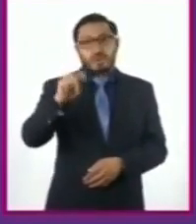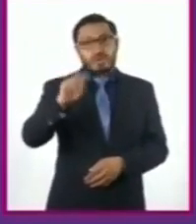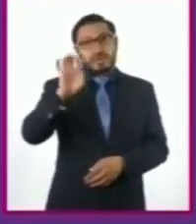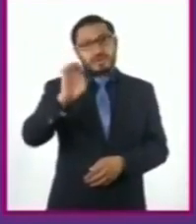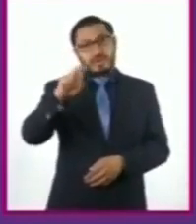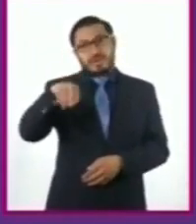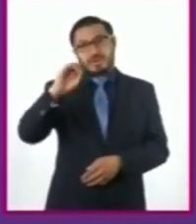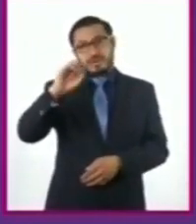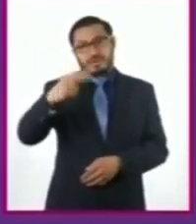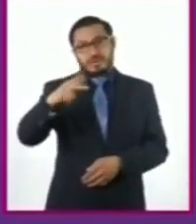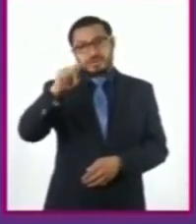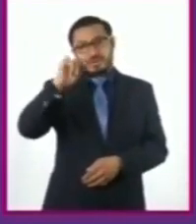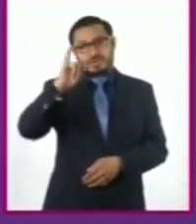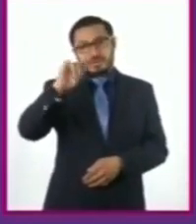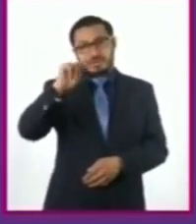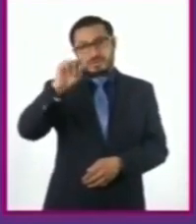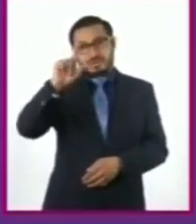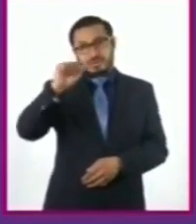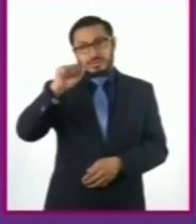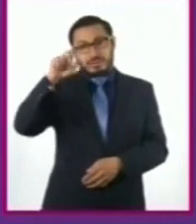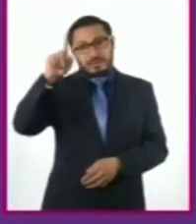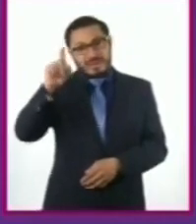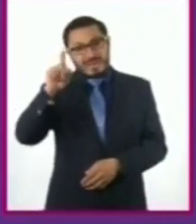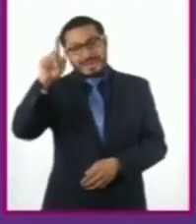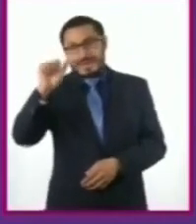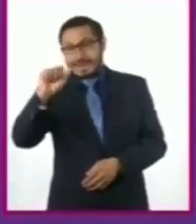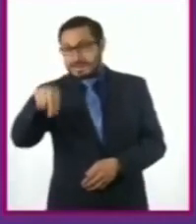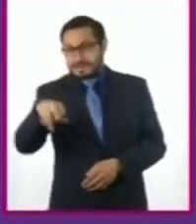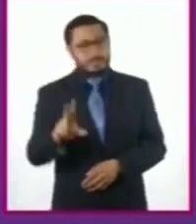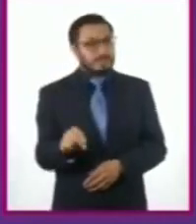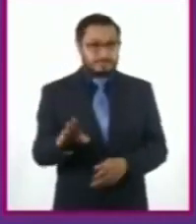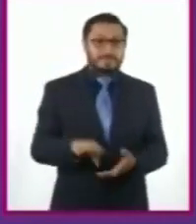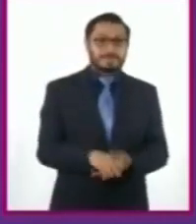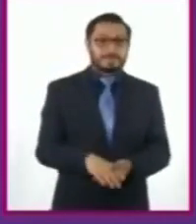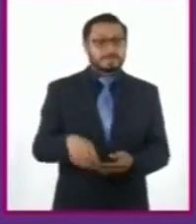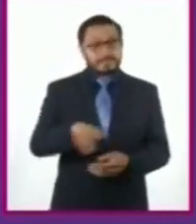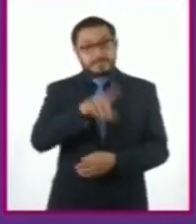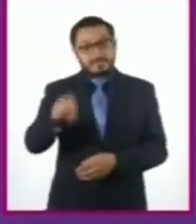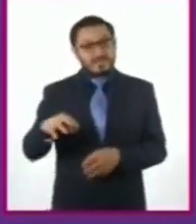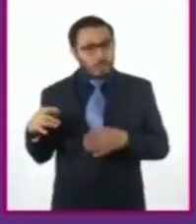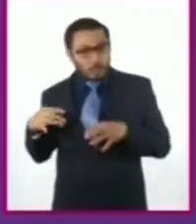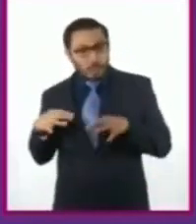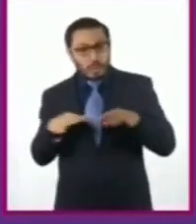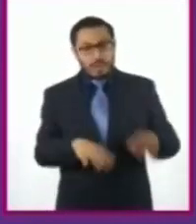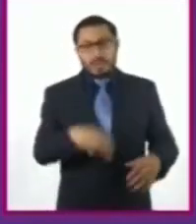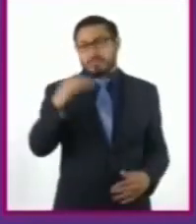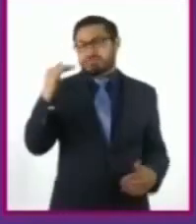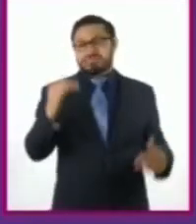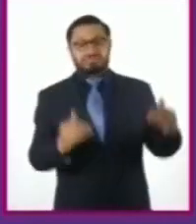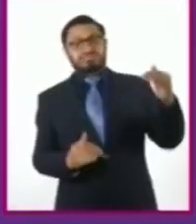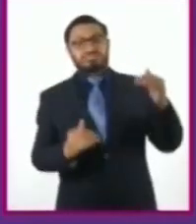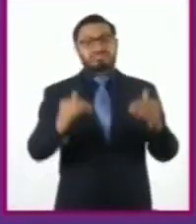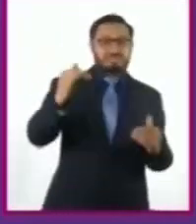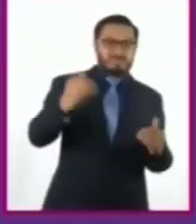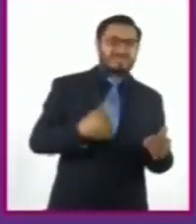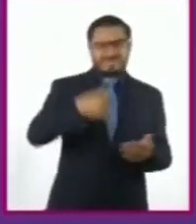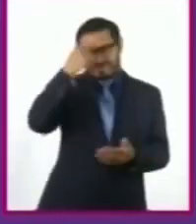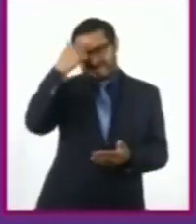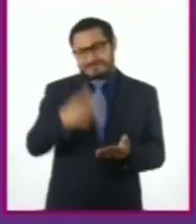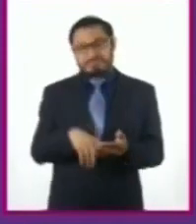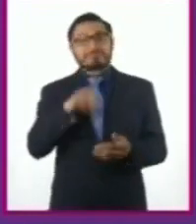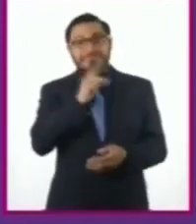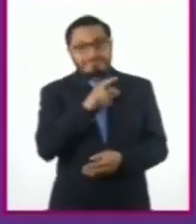la conquista de Mexico Tenochtitlan, pues hay una gran desigualdad. Esto yo creo que es algo que